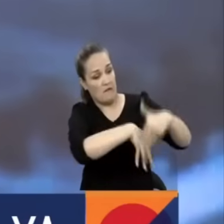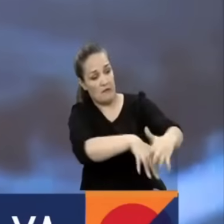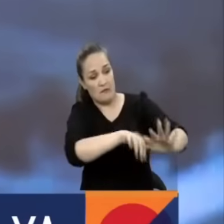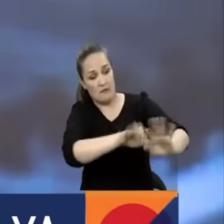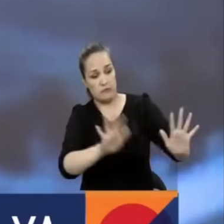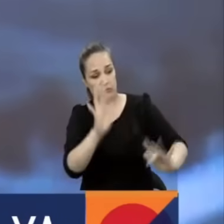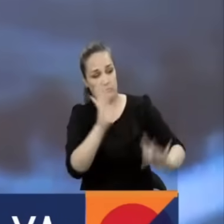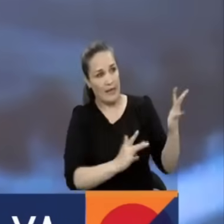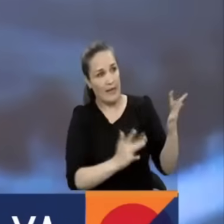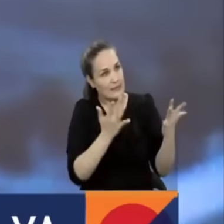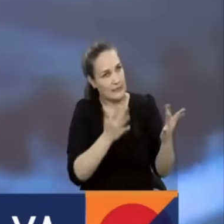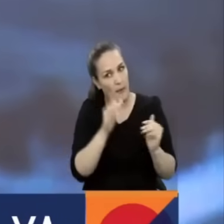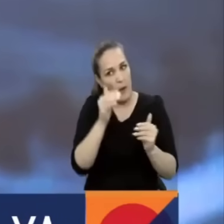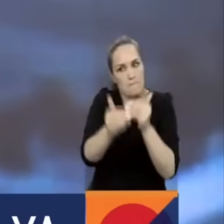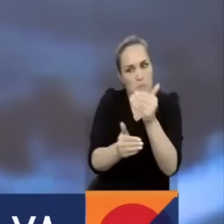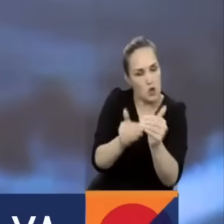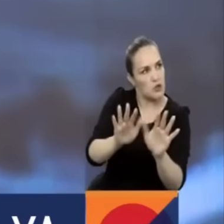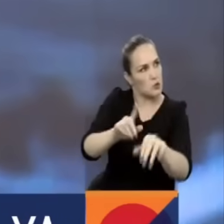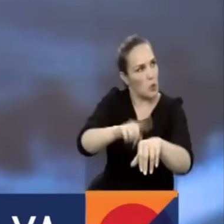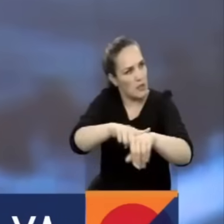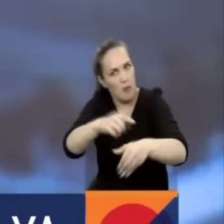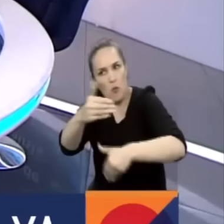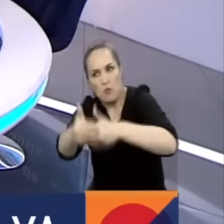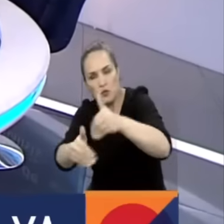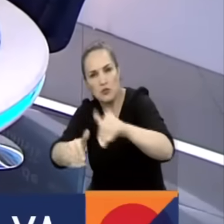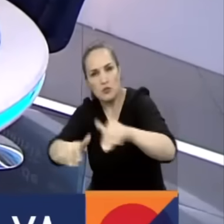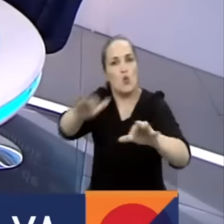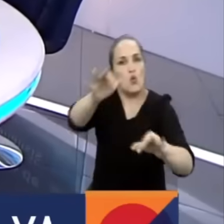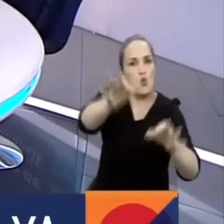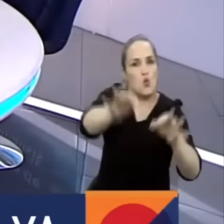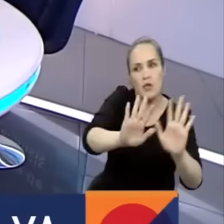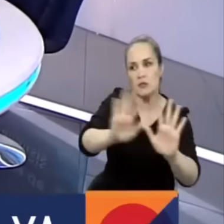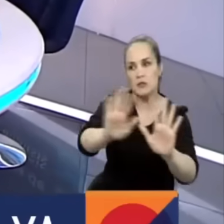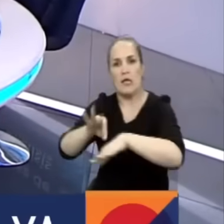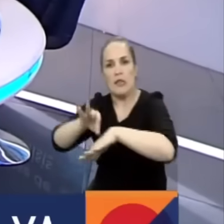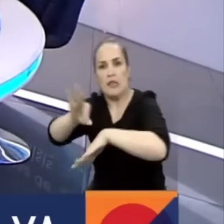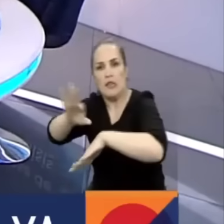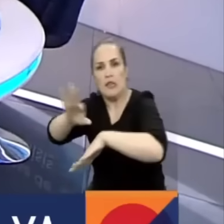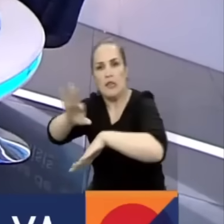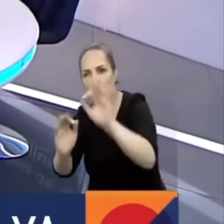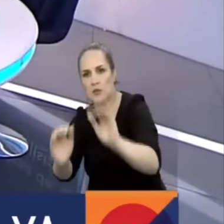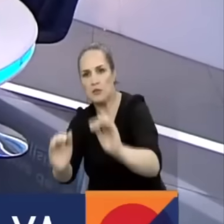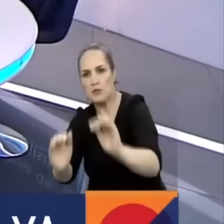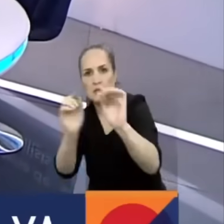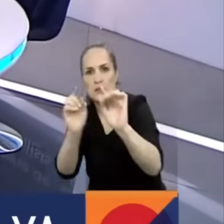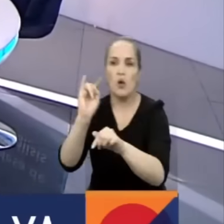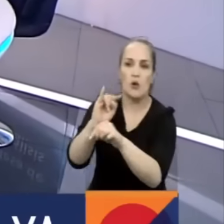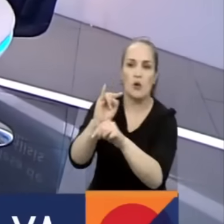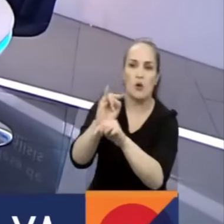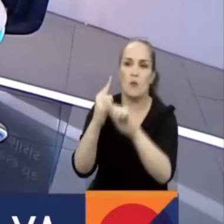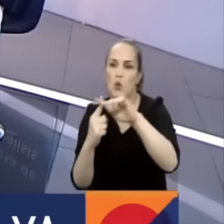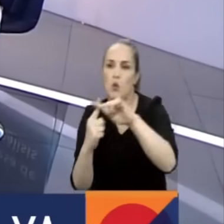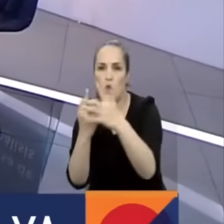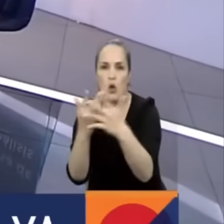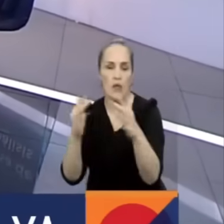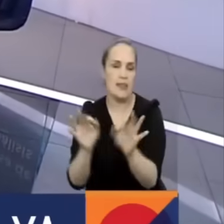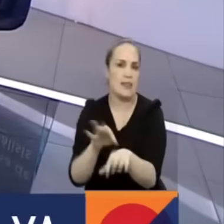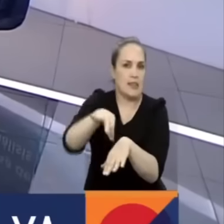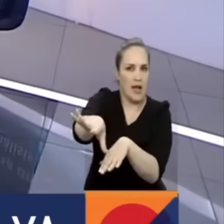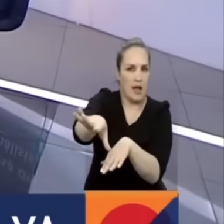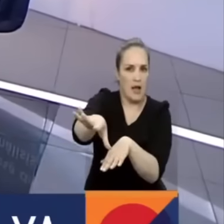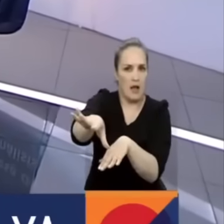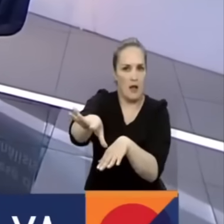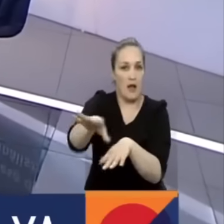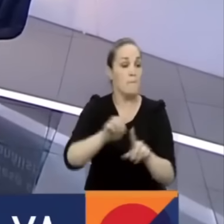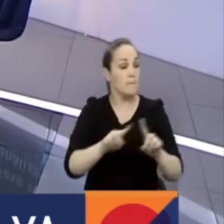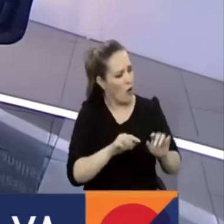que esperar a que el transcurso de lo que corresponde a la justicia, lo que corresponde a la Corte, a los organismos de control, pues que siga su curso, pero sin